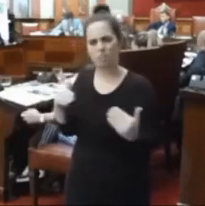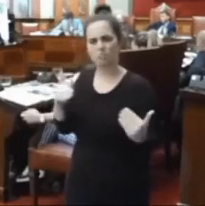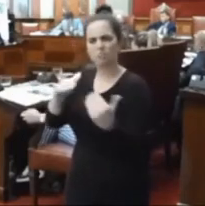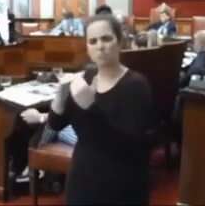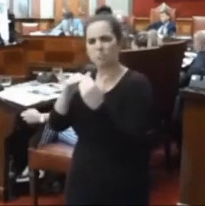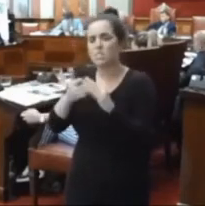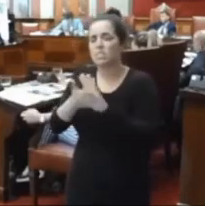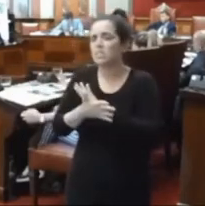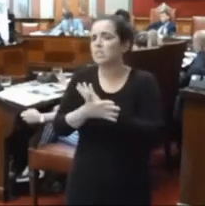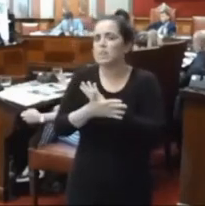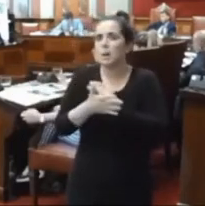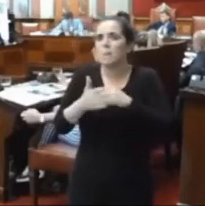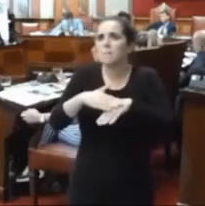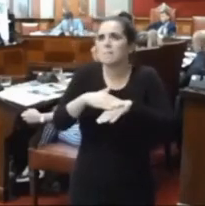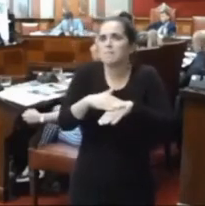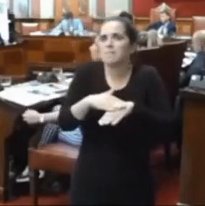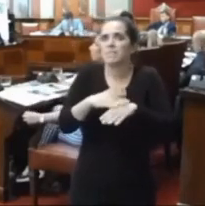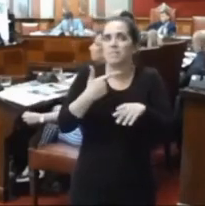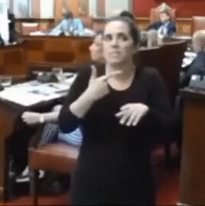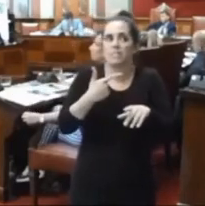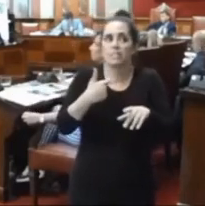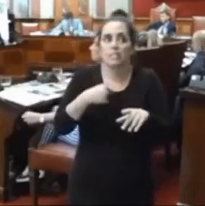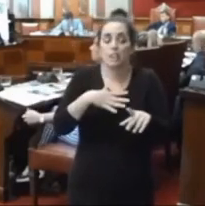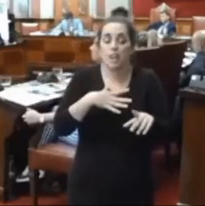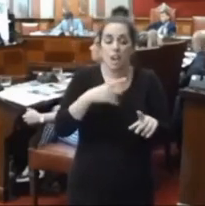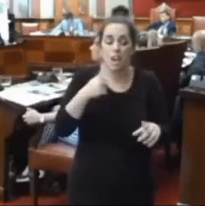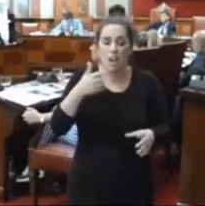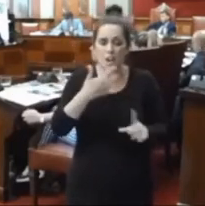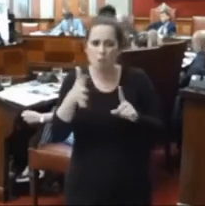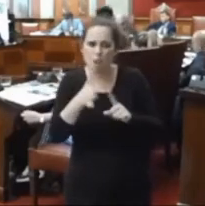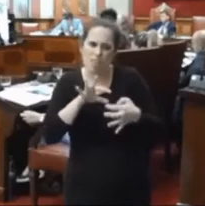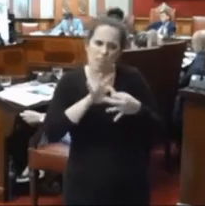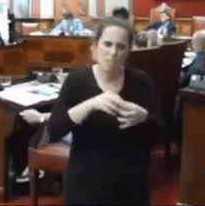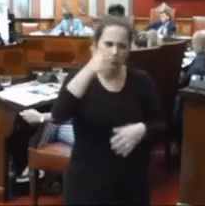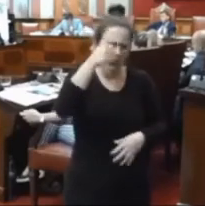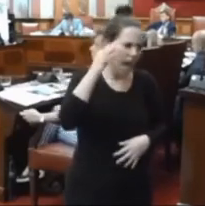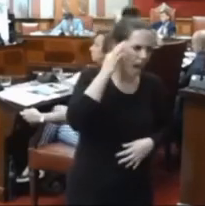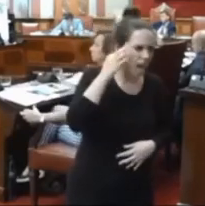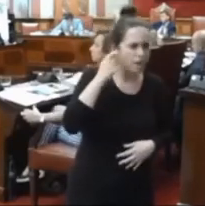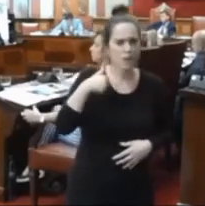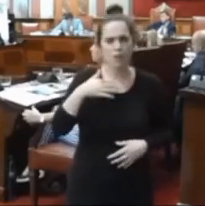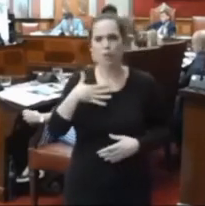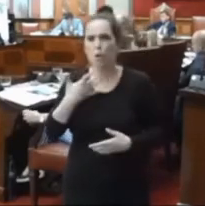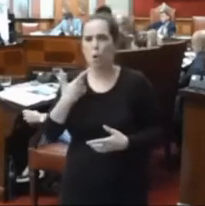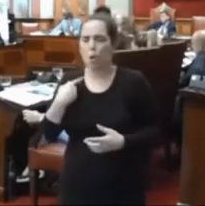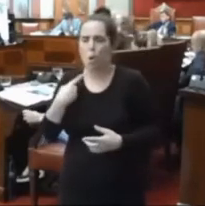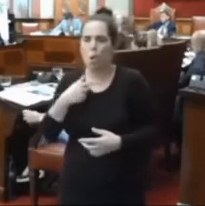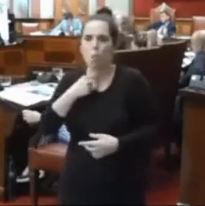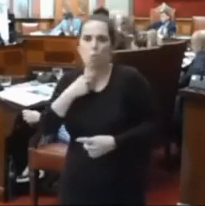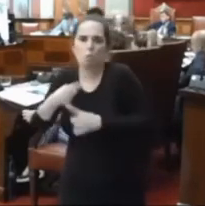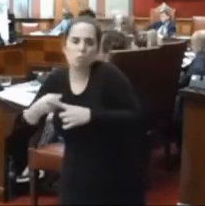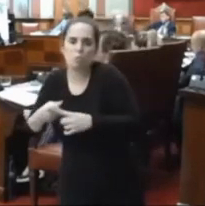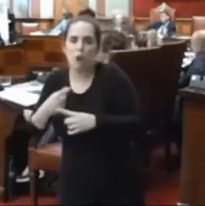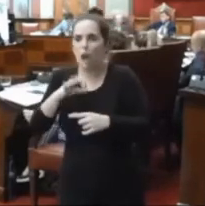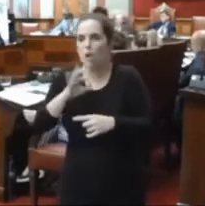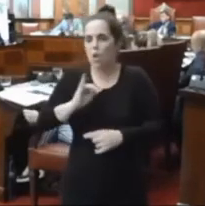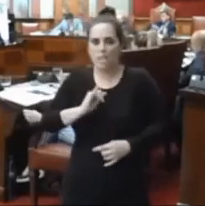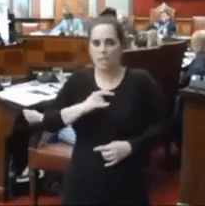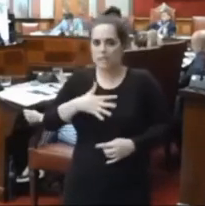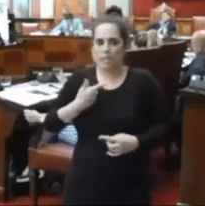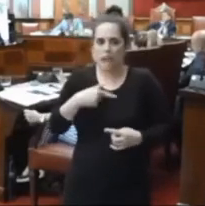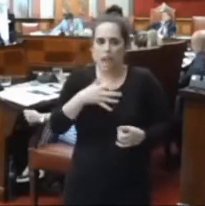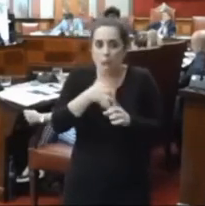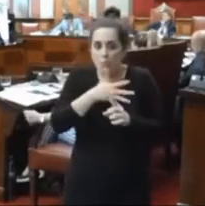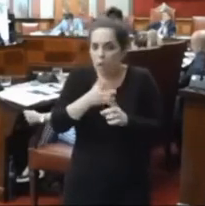vayan desapareciendo las violencias en relación al género, a la orientación sexual y a la identidad. Señor alcalde,